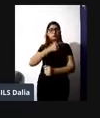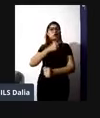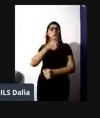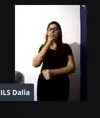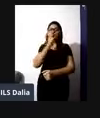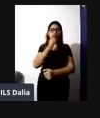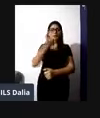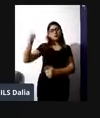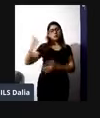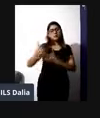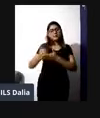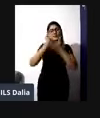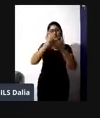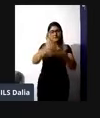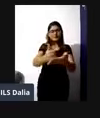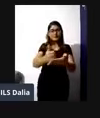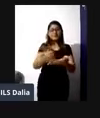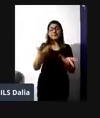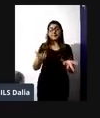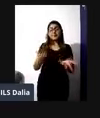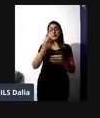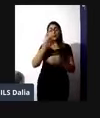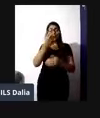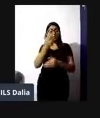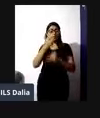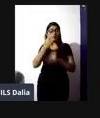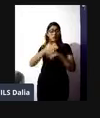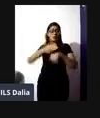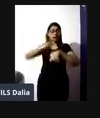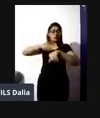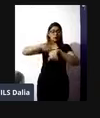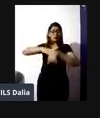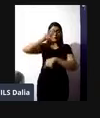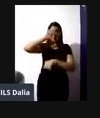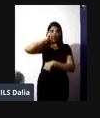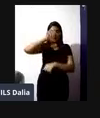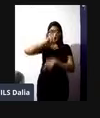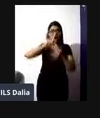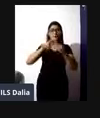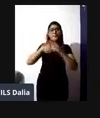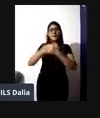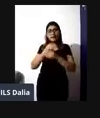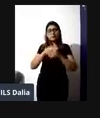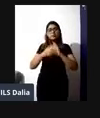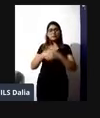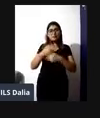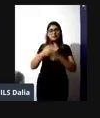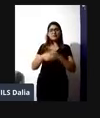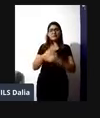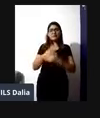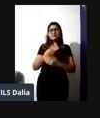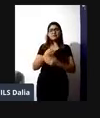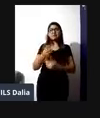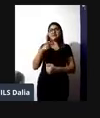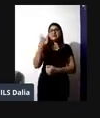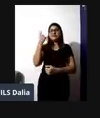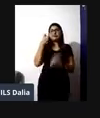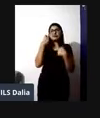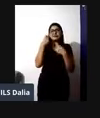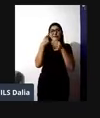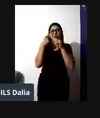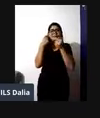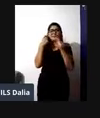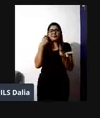esta recomendación de lávate las manos, pues ellos nos dicen, ¿cómo me la lavo? Si yo no puedo solo, ¿no?